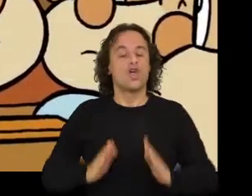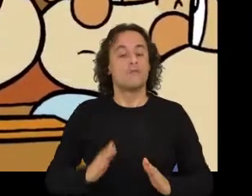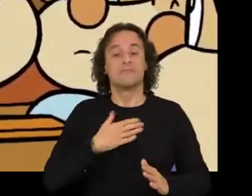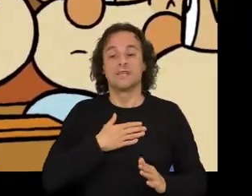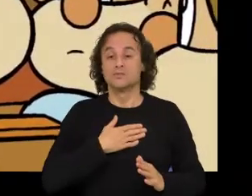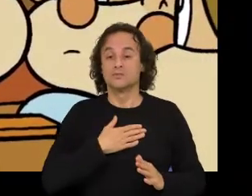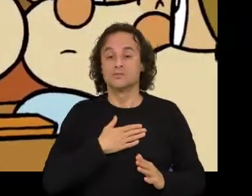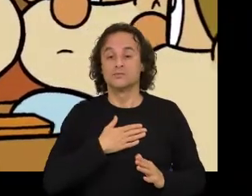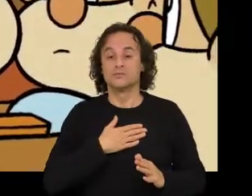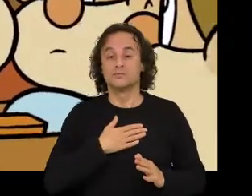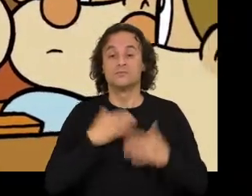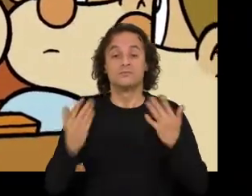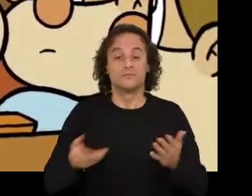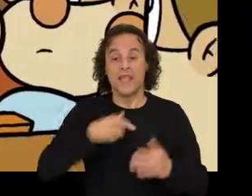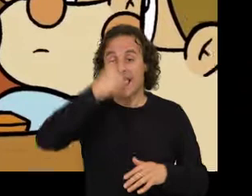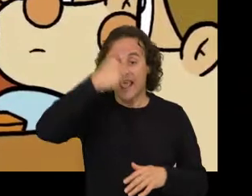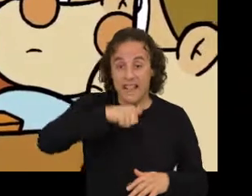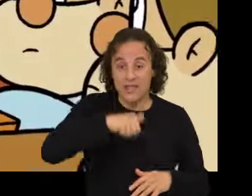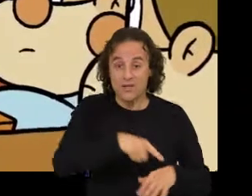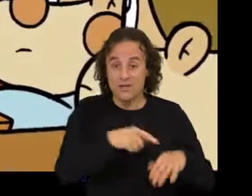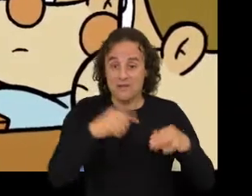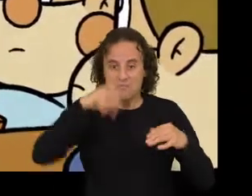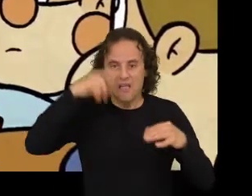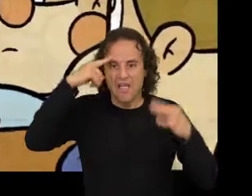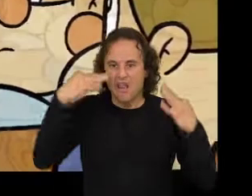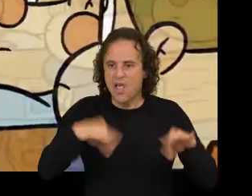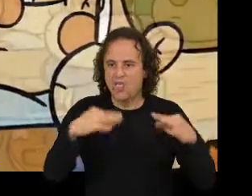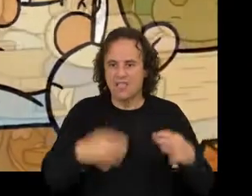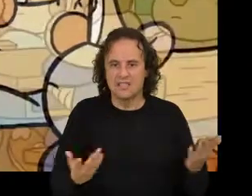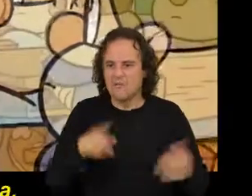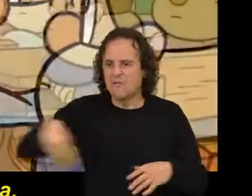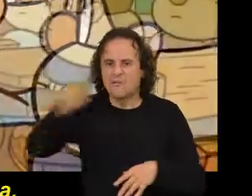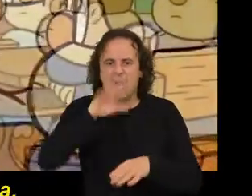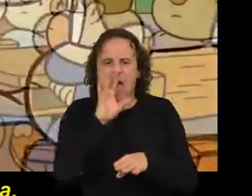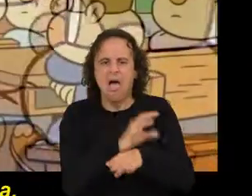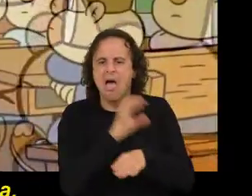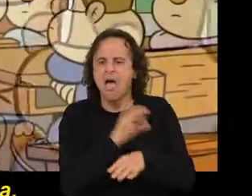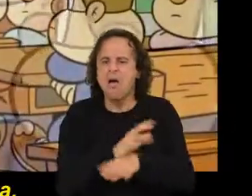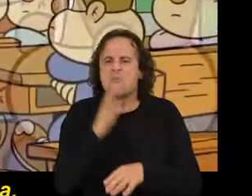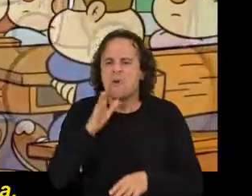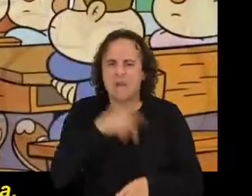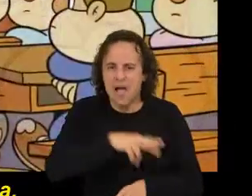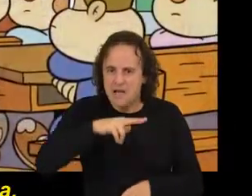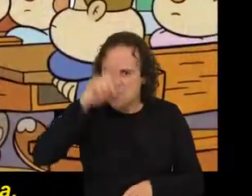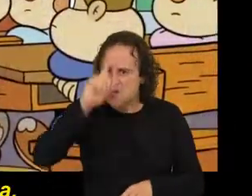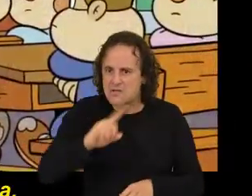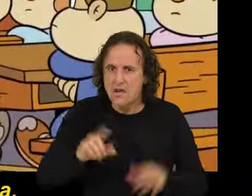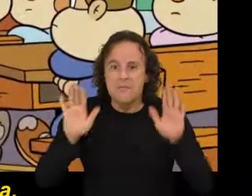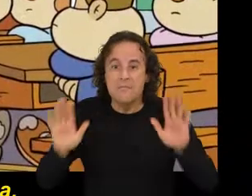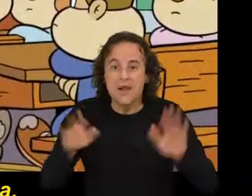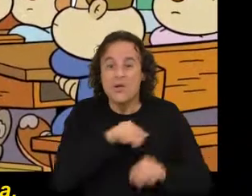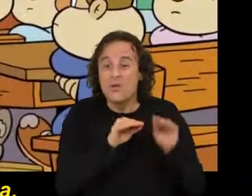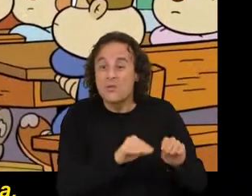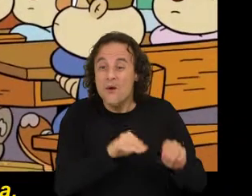Hijos míos, ¿cuál es la falta de este inocente para que os burléis de él? No sabe castellano y habla en la